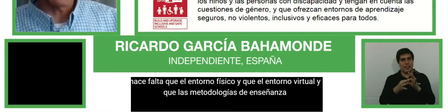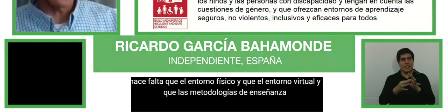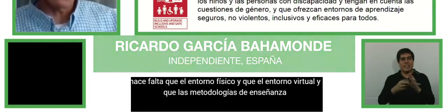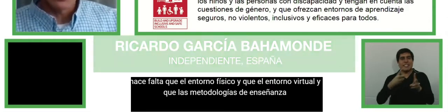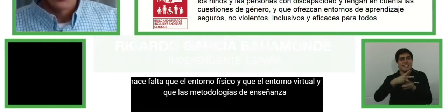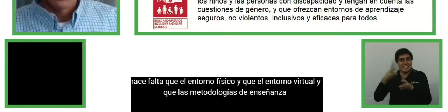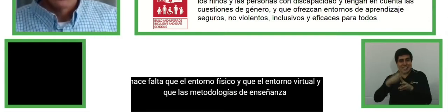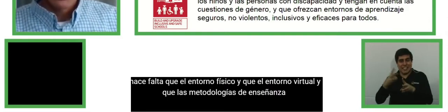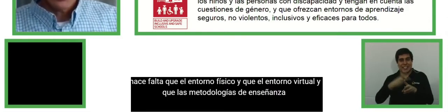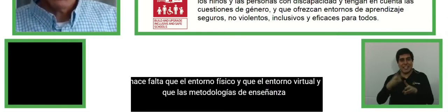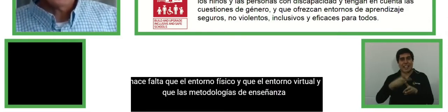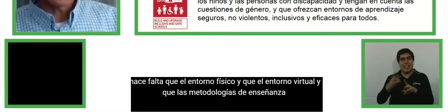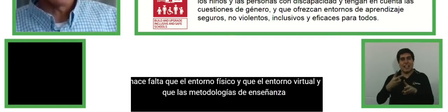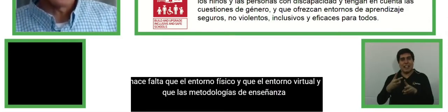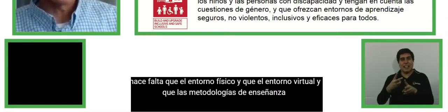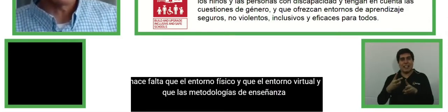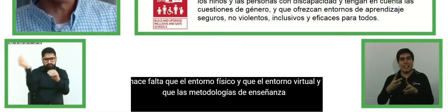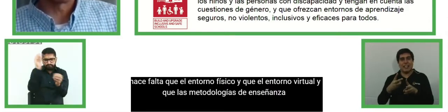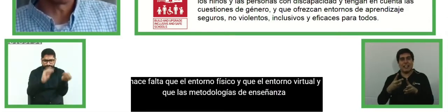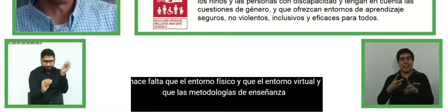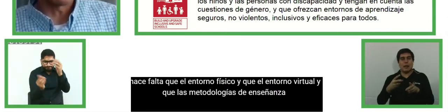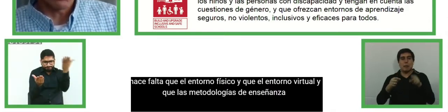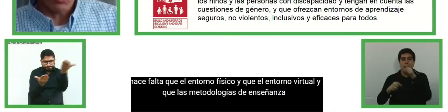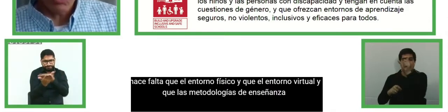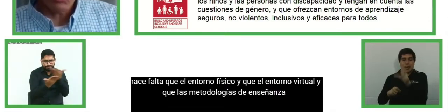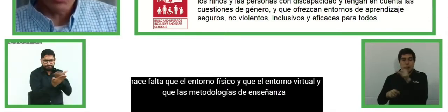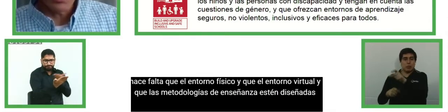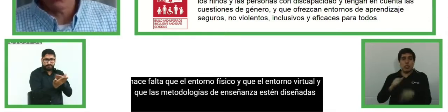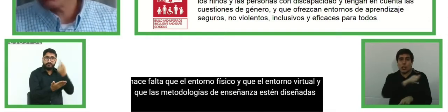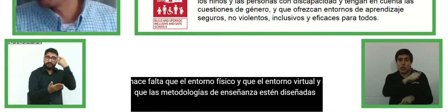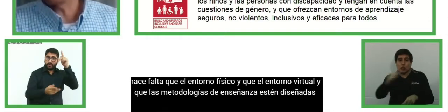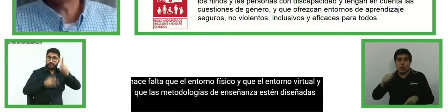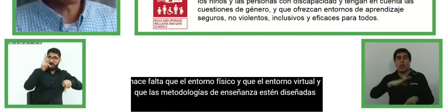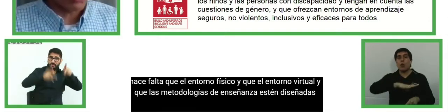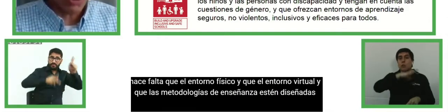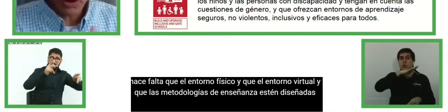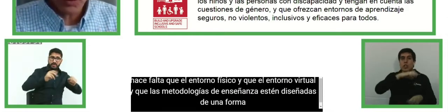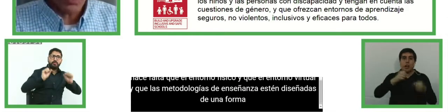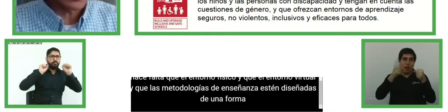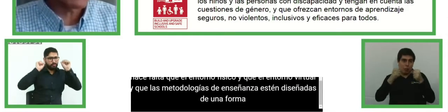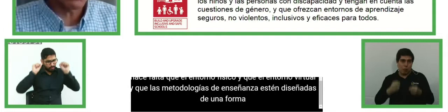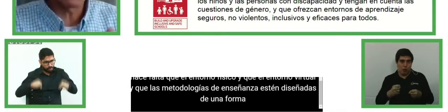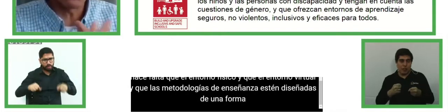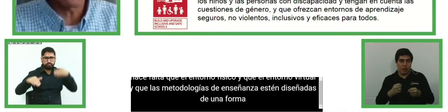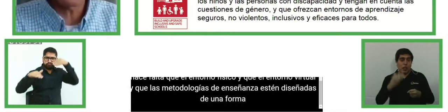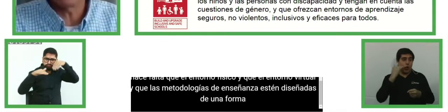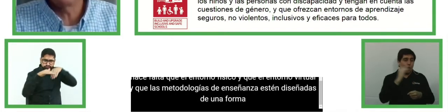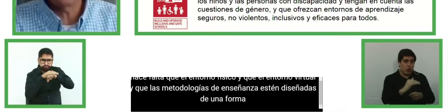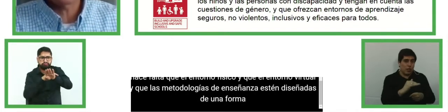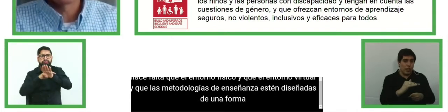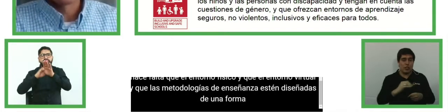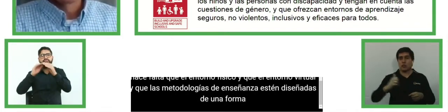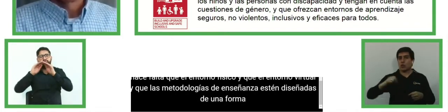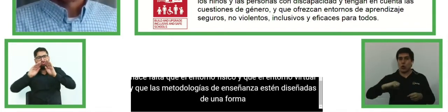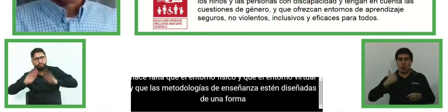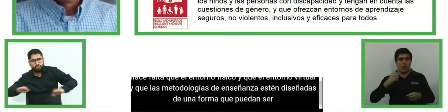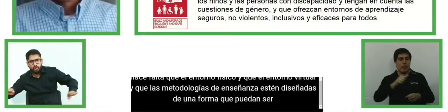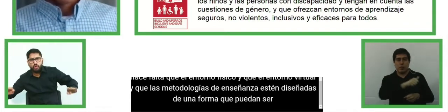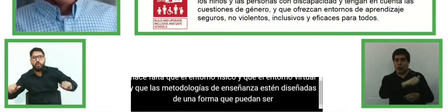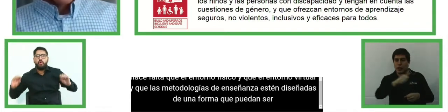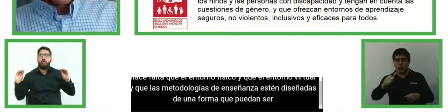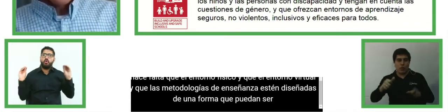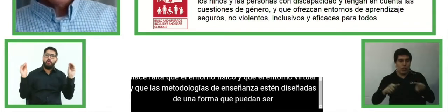estén diseñadas de una forma que puedan ser utilizados por todos los niños, por todos los estudiantes, por todos los alumnos,